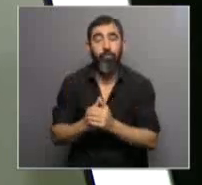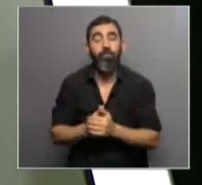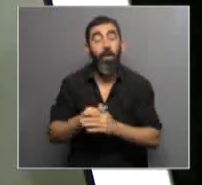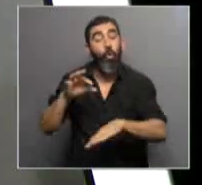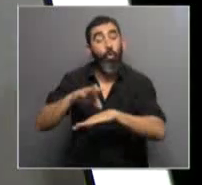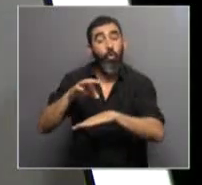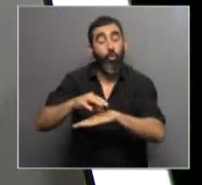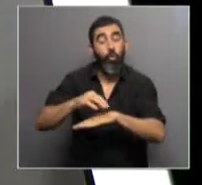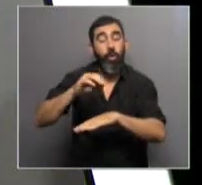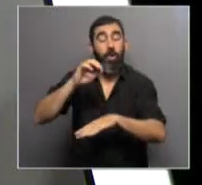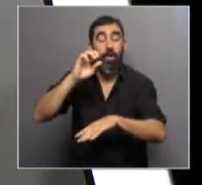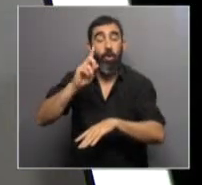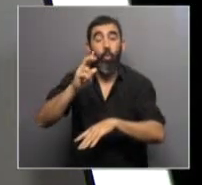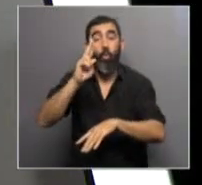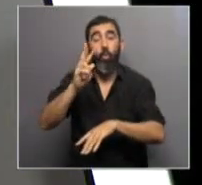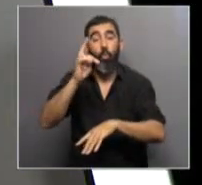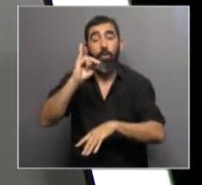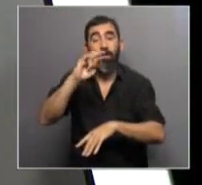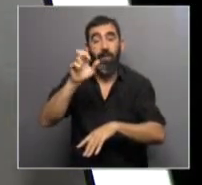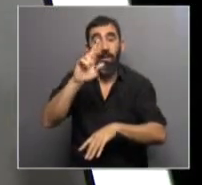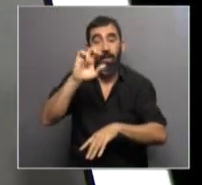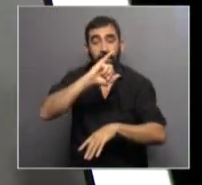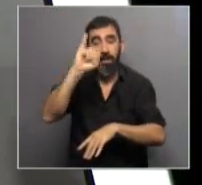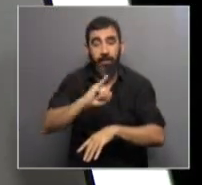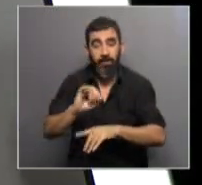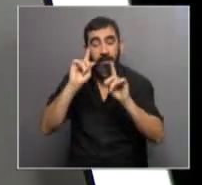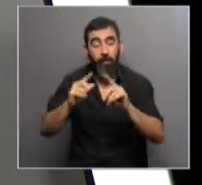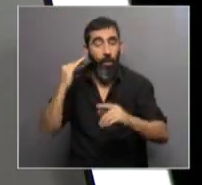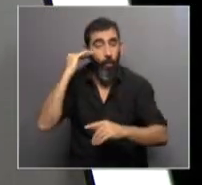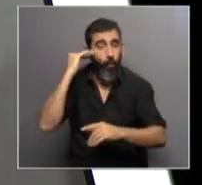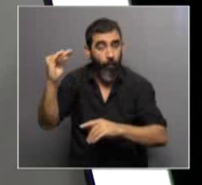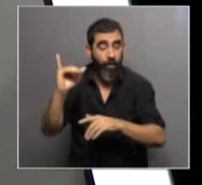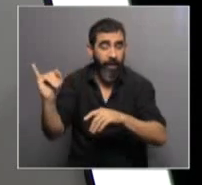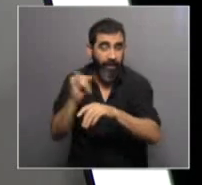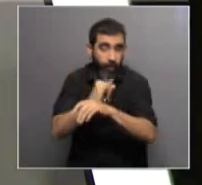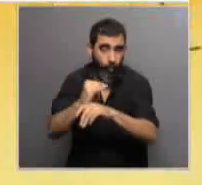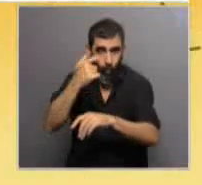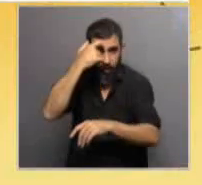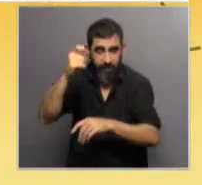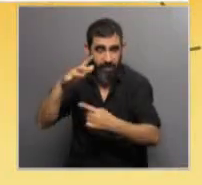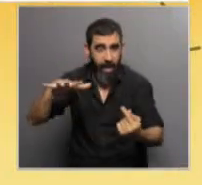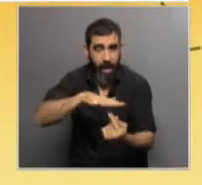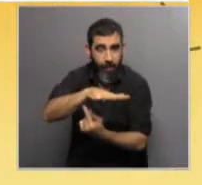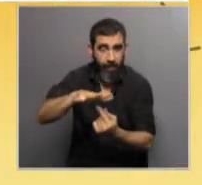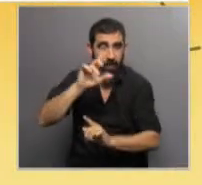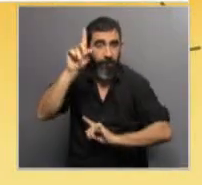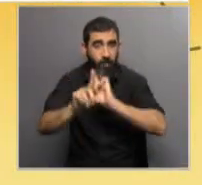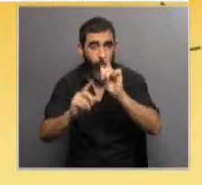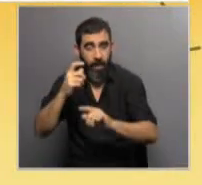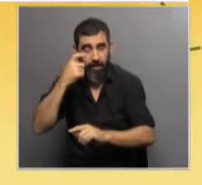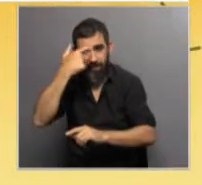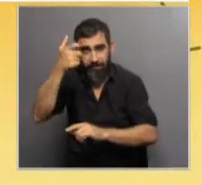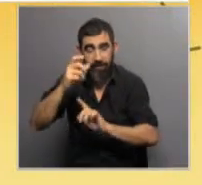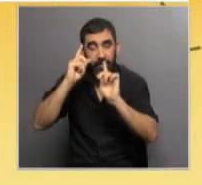doctora ofelia gutiérrez quien es profesora del instituto de ecología y ciencias ambientales de facultad de ciencias y también